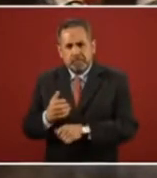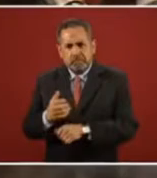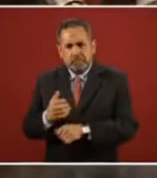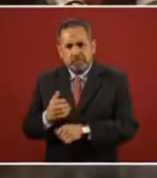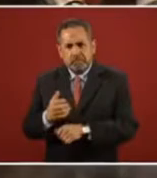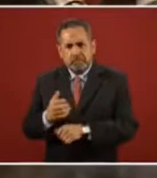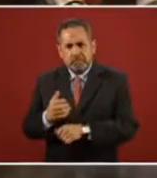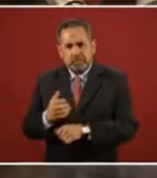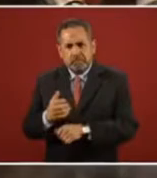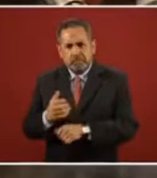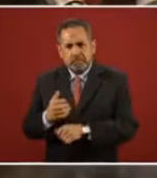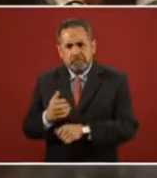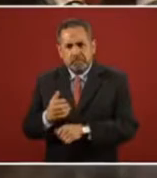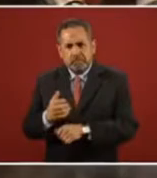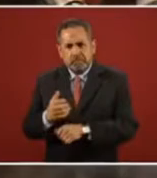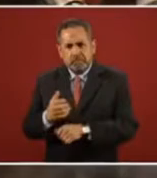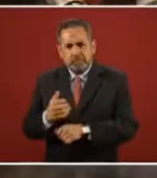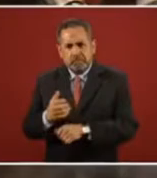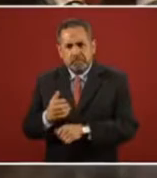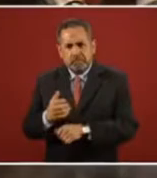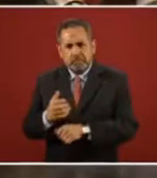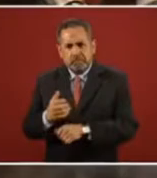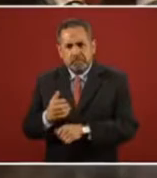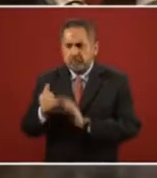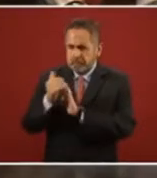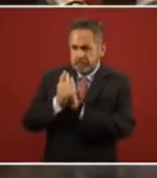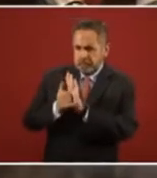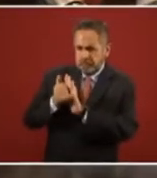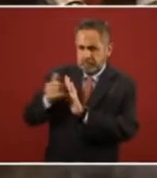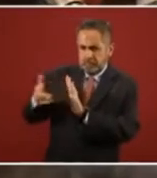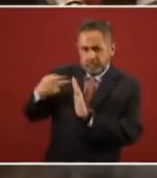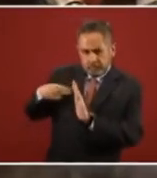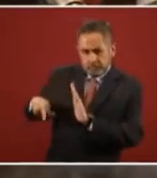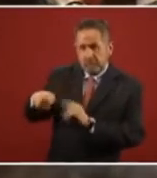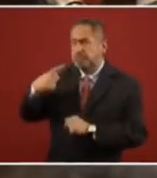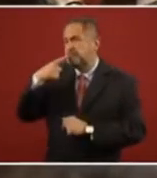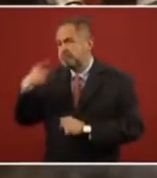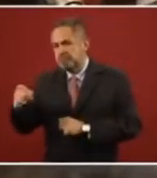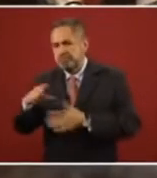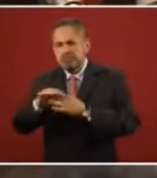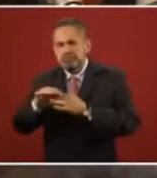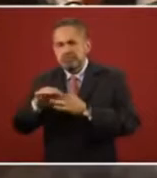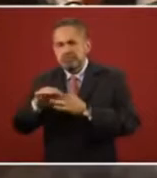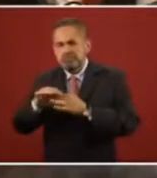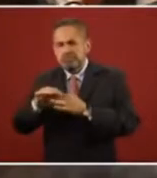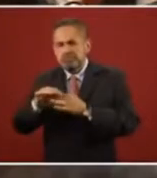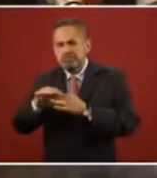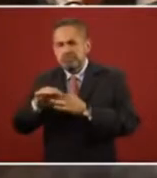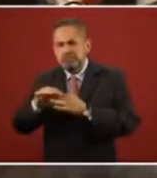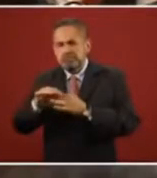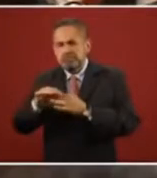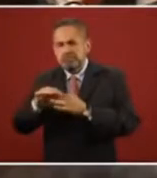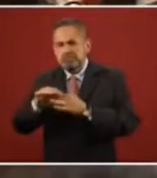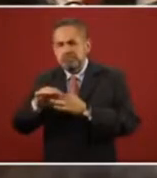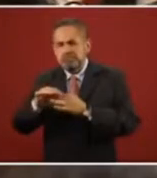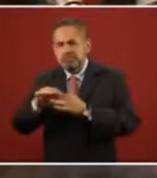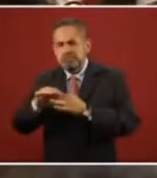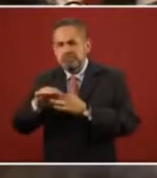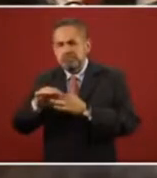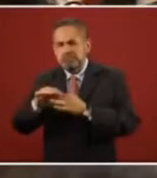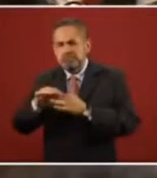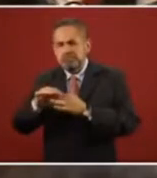hay una réplica que es en youtube lo denunció sacó pruebas incluye en gi